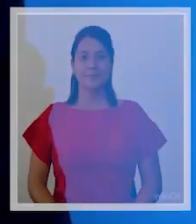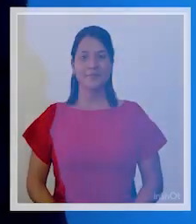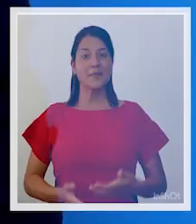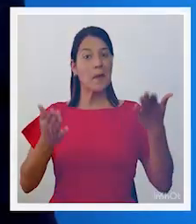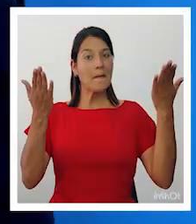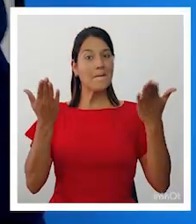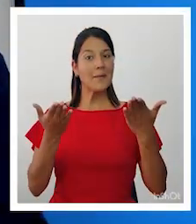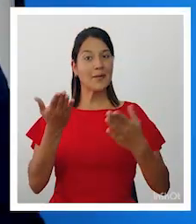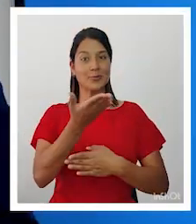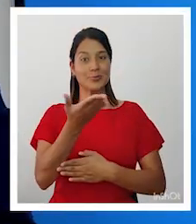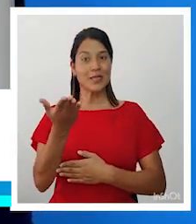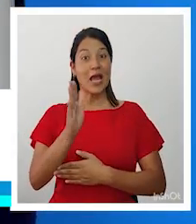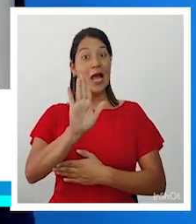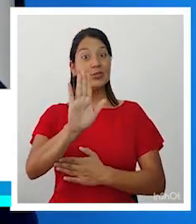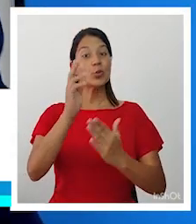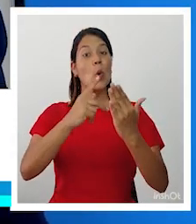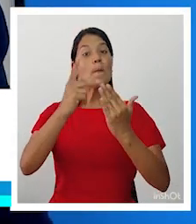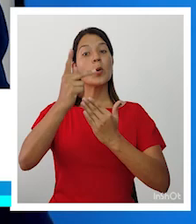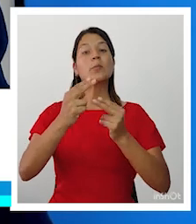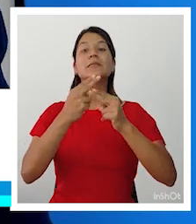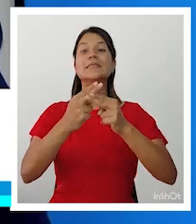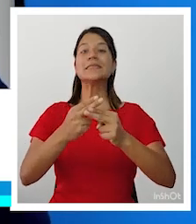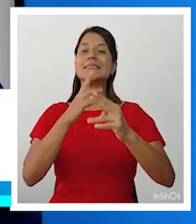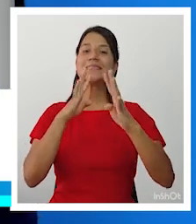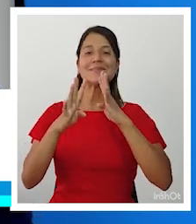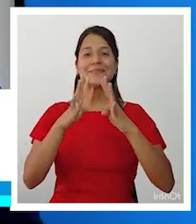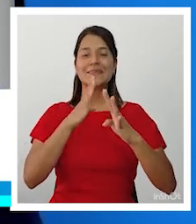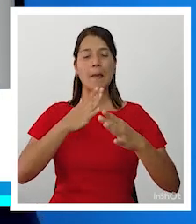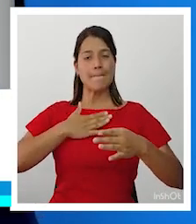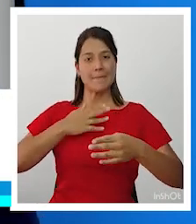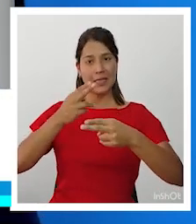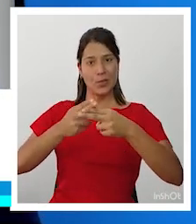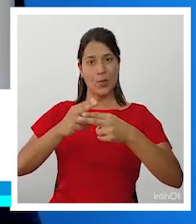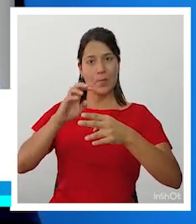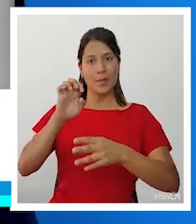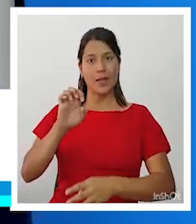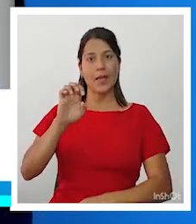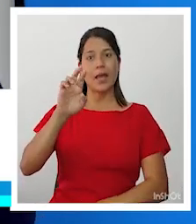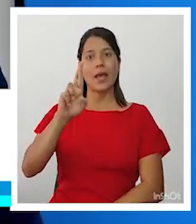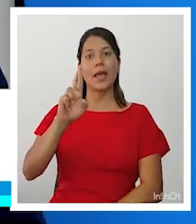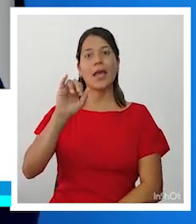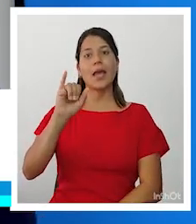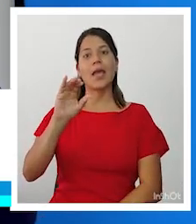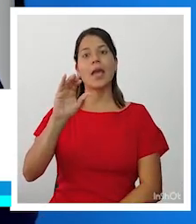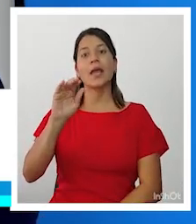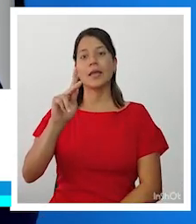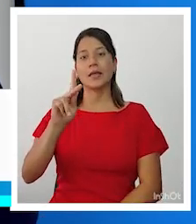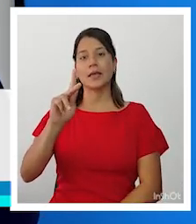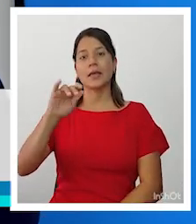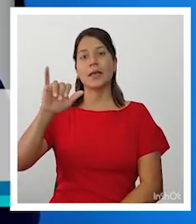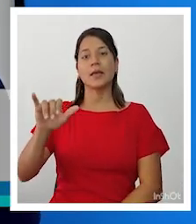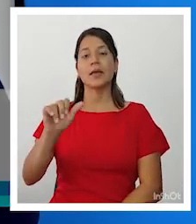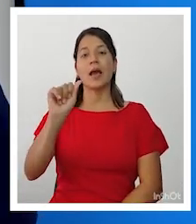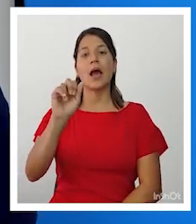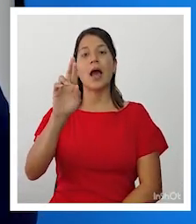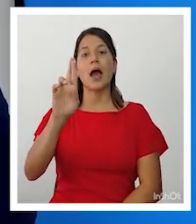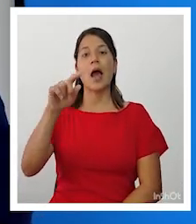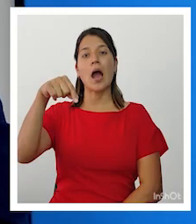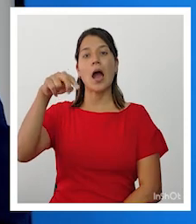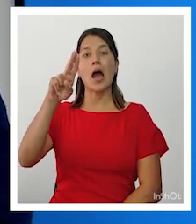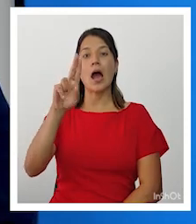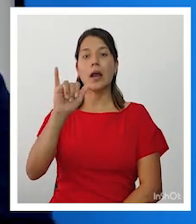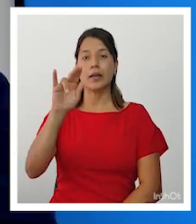Bienvenidos a su espacio Conversamos. Soy Eric Jardín. El programa de hoy me causa